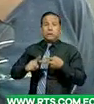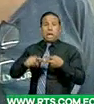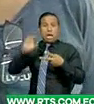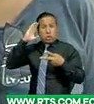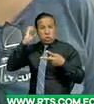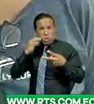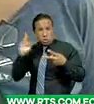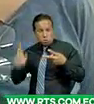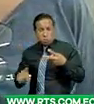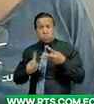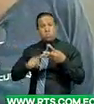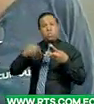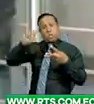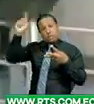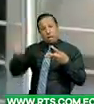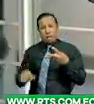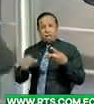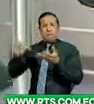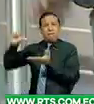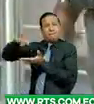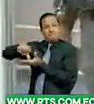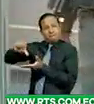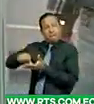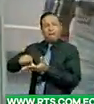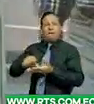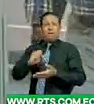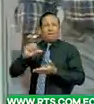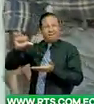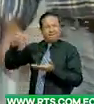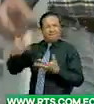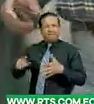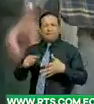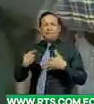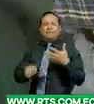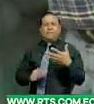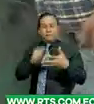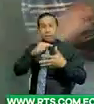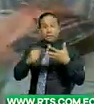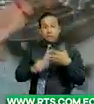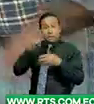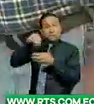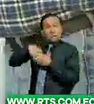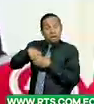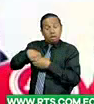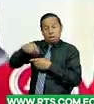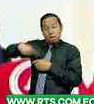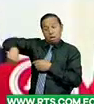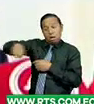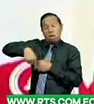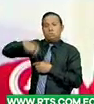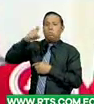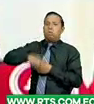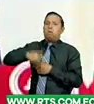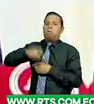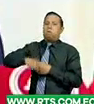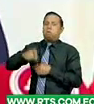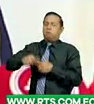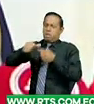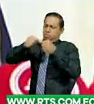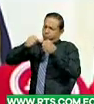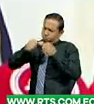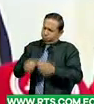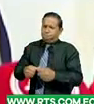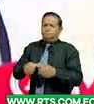Italia e Irán tendrá que someterse al aislamiento. Que ellos se comprometan a realizar el aislamiento, ¿no? Aquí les estamos